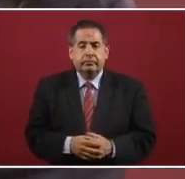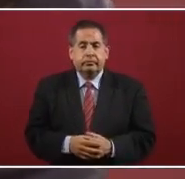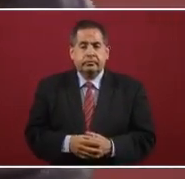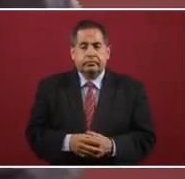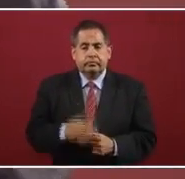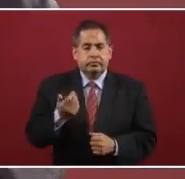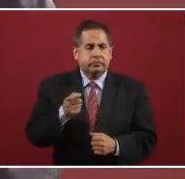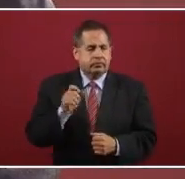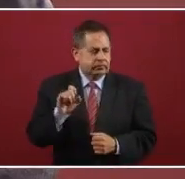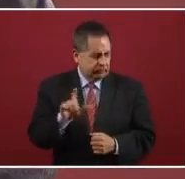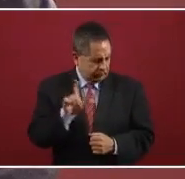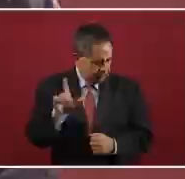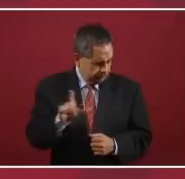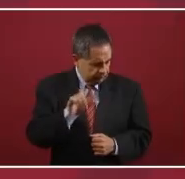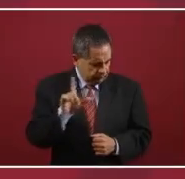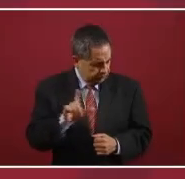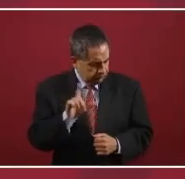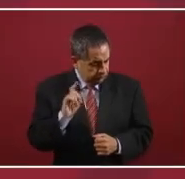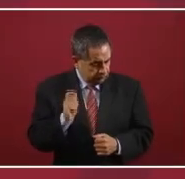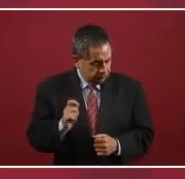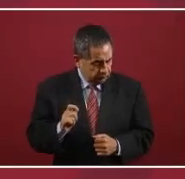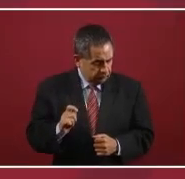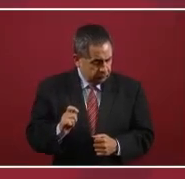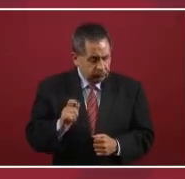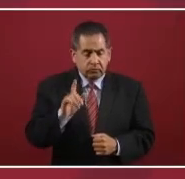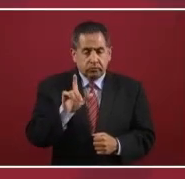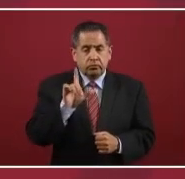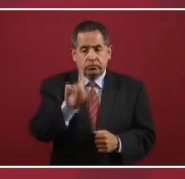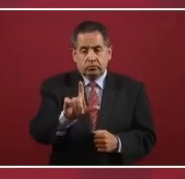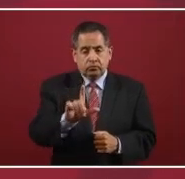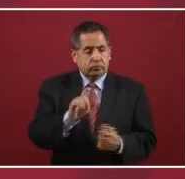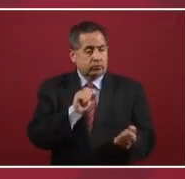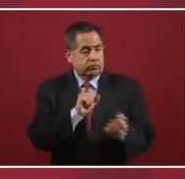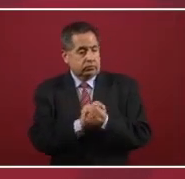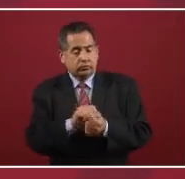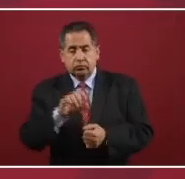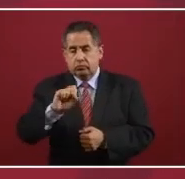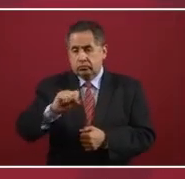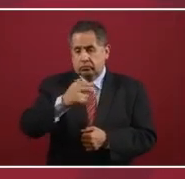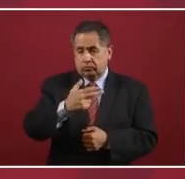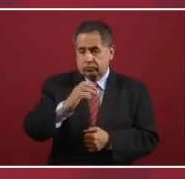El lunes tengo una reunión con la Secretaría de Hacienda